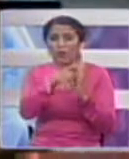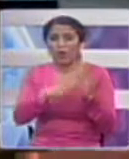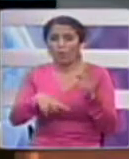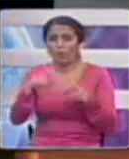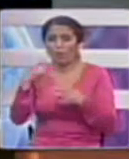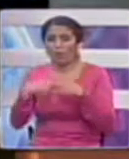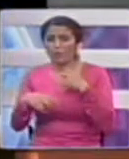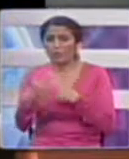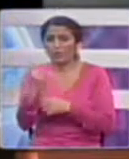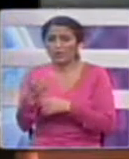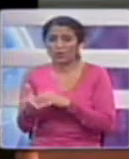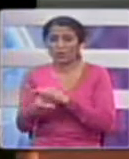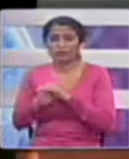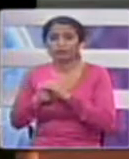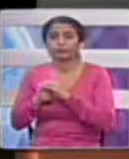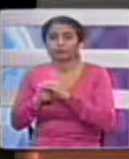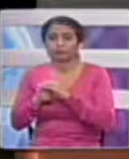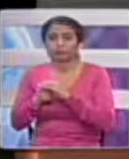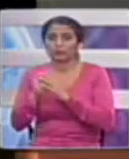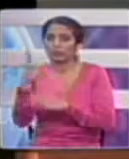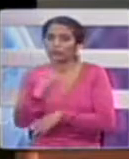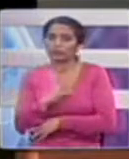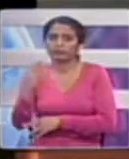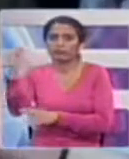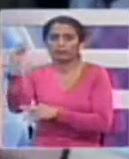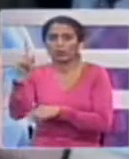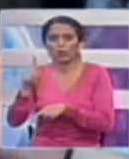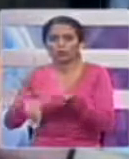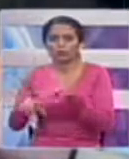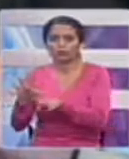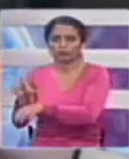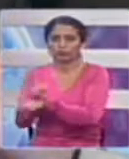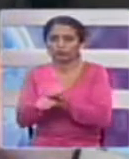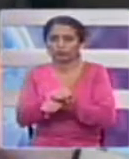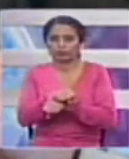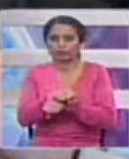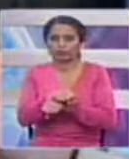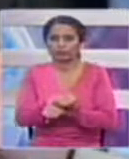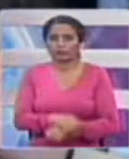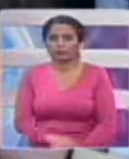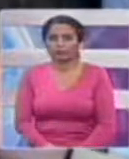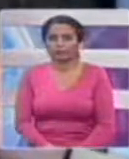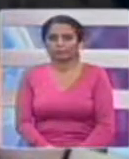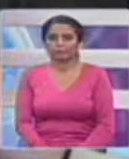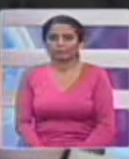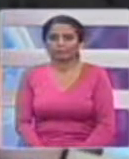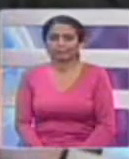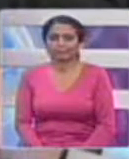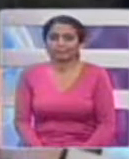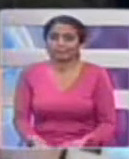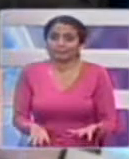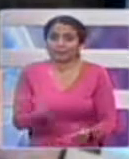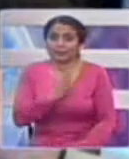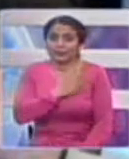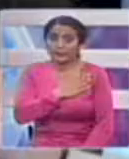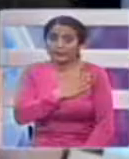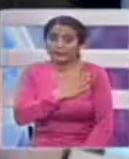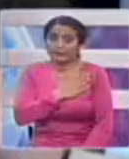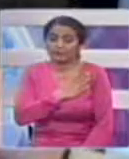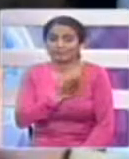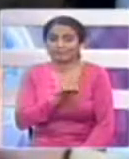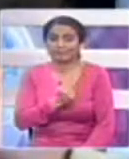el exministro de Hidrocarburos evitó ser apresado. Lamentablemente esto ocurre porque la asistencia penal que